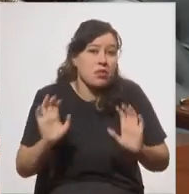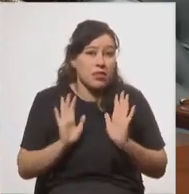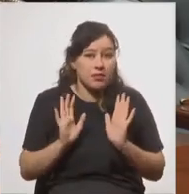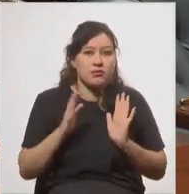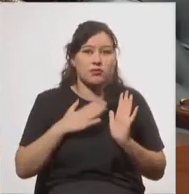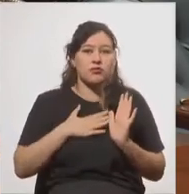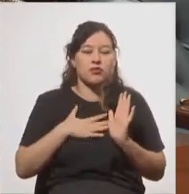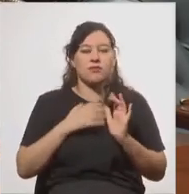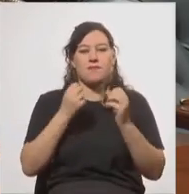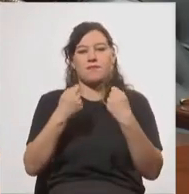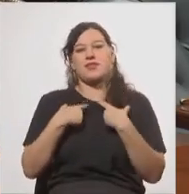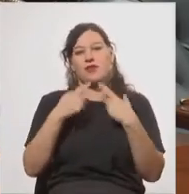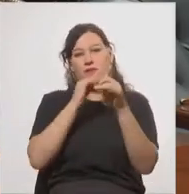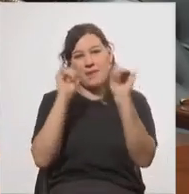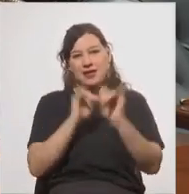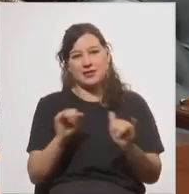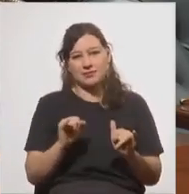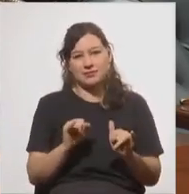una gran paz.